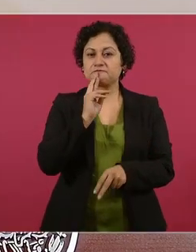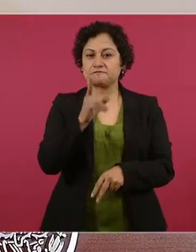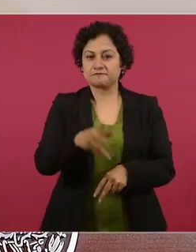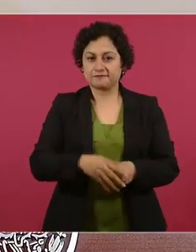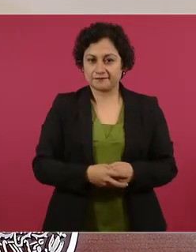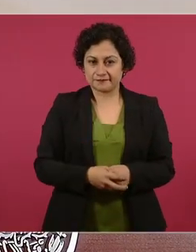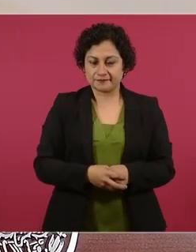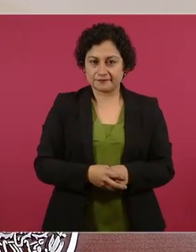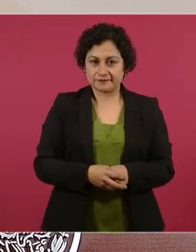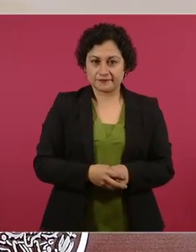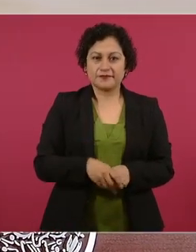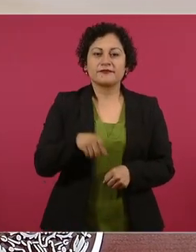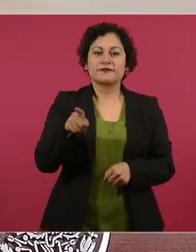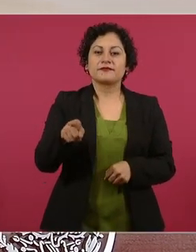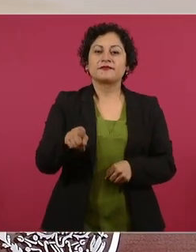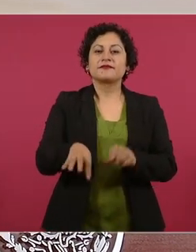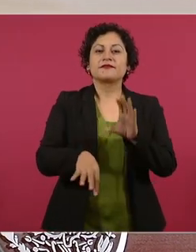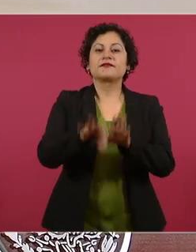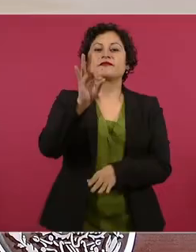el Heraldo.